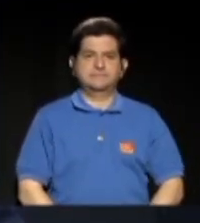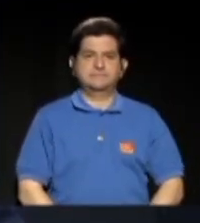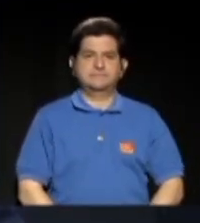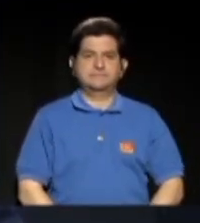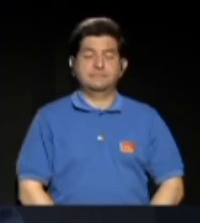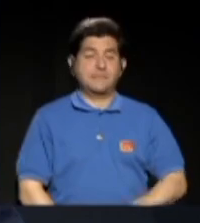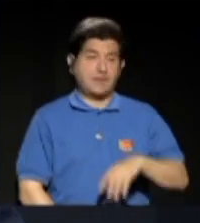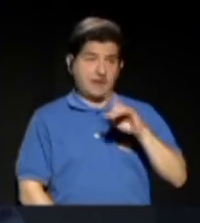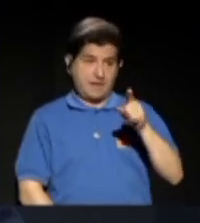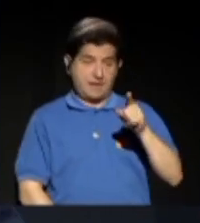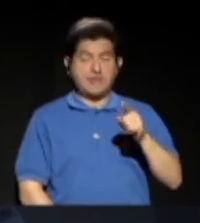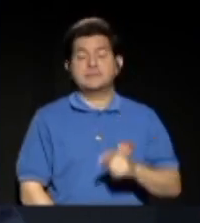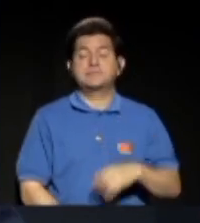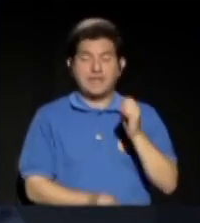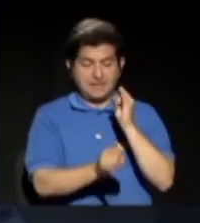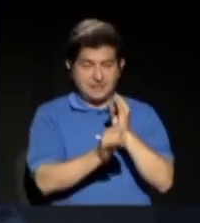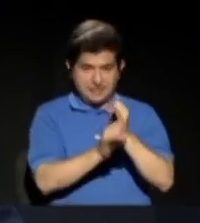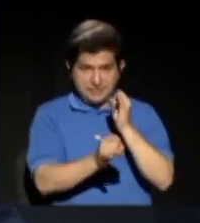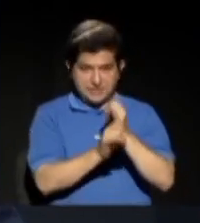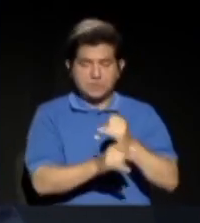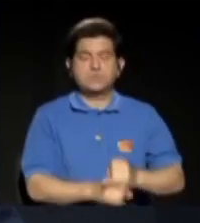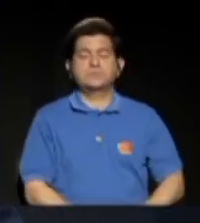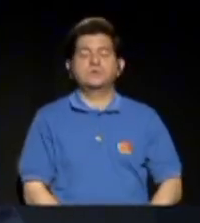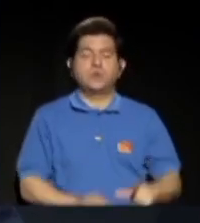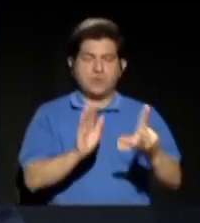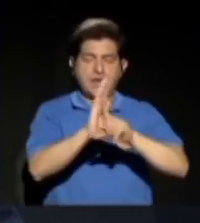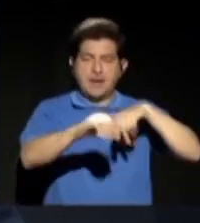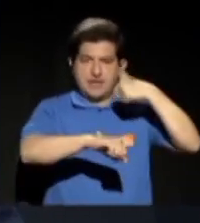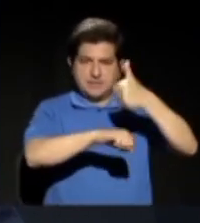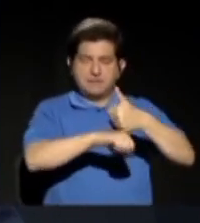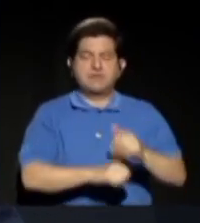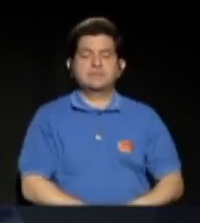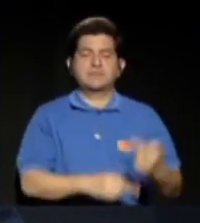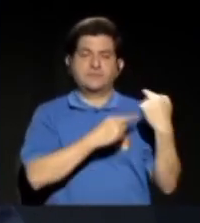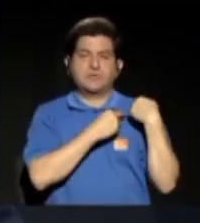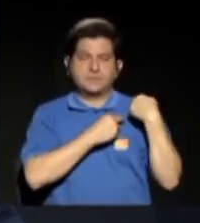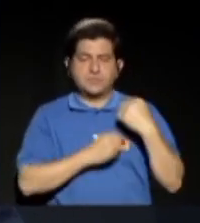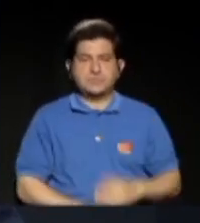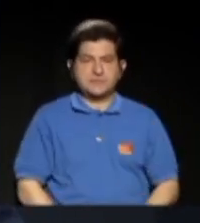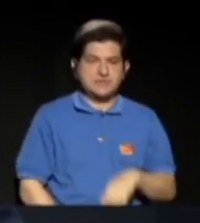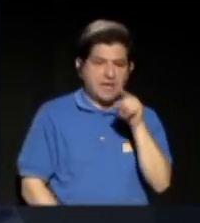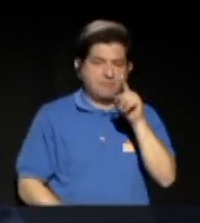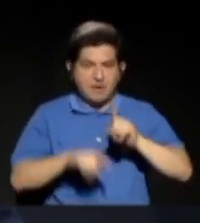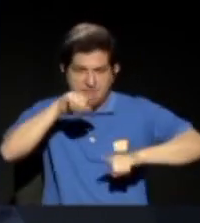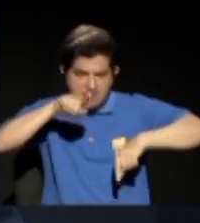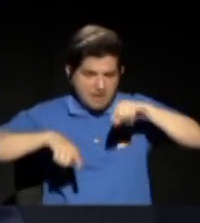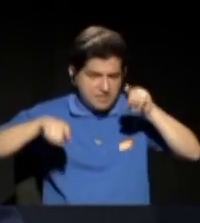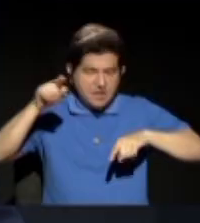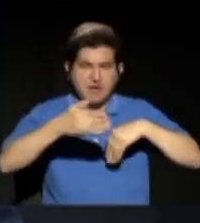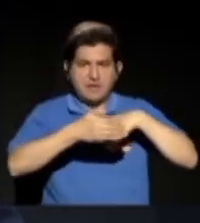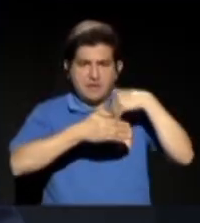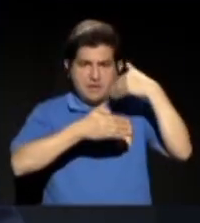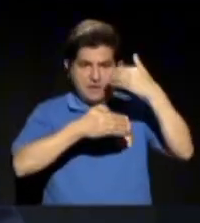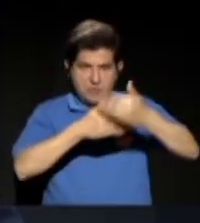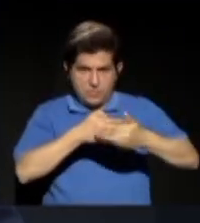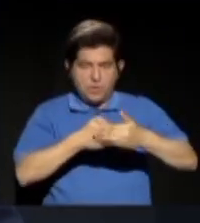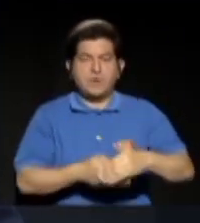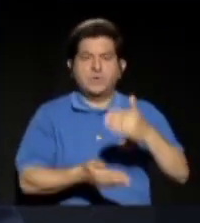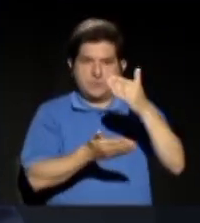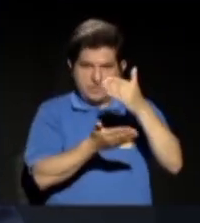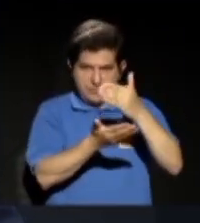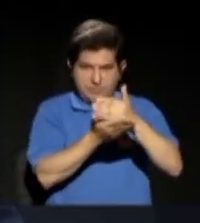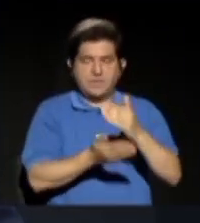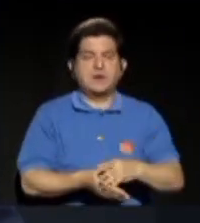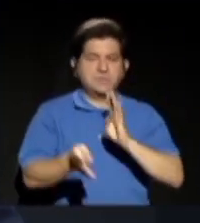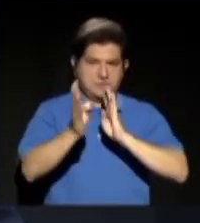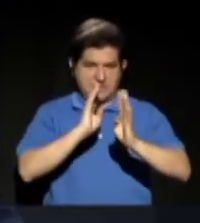quien es el ente por ley encargado de las estadísticas, y de eso hablaremos una vez que el